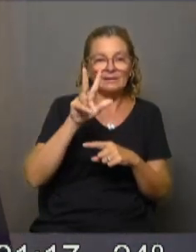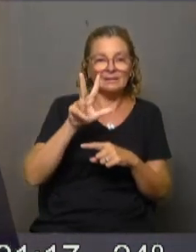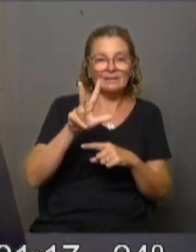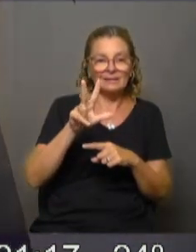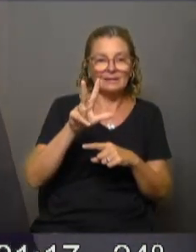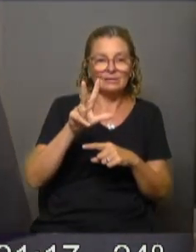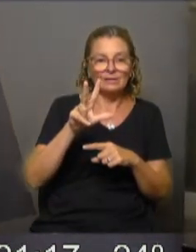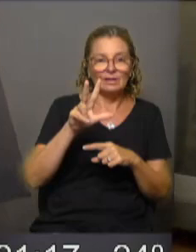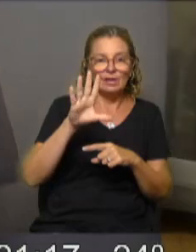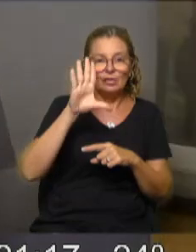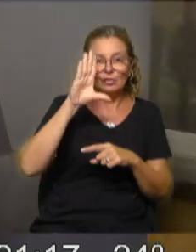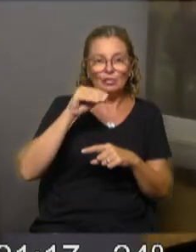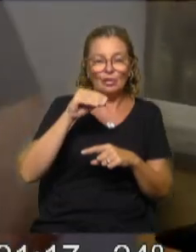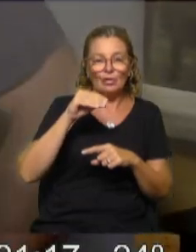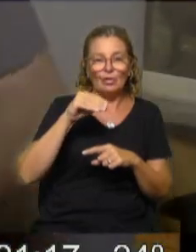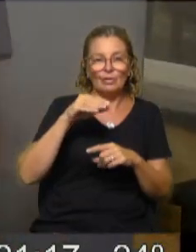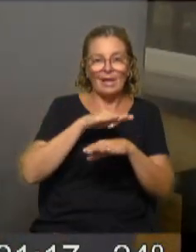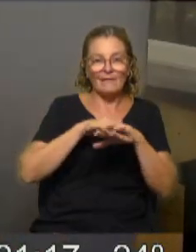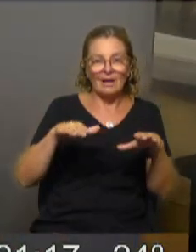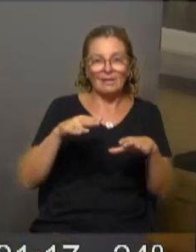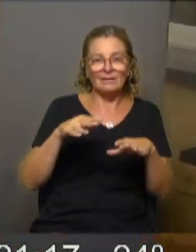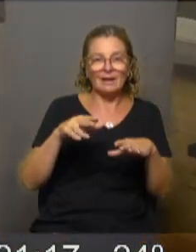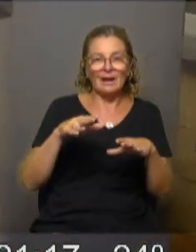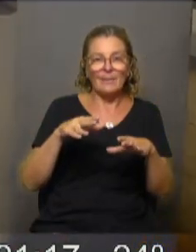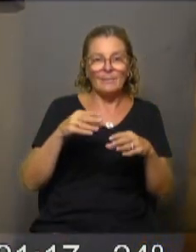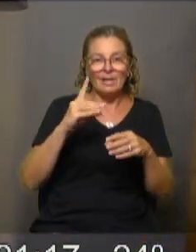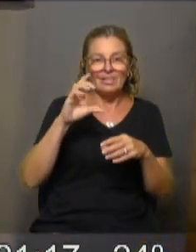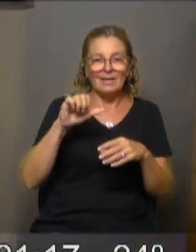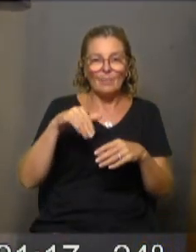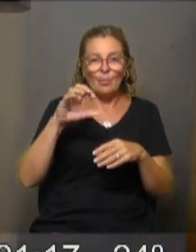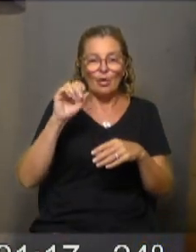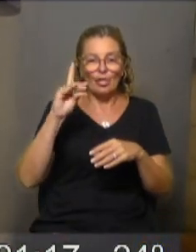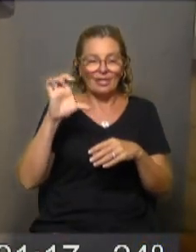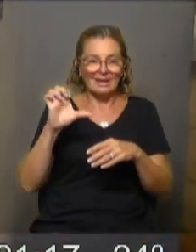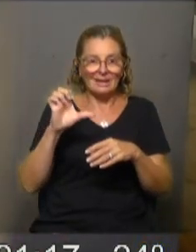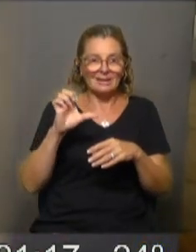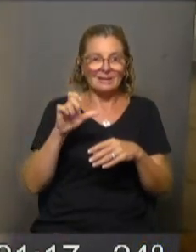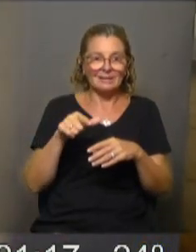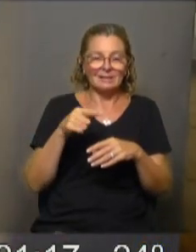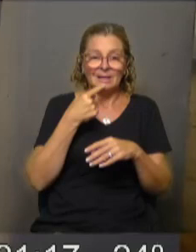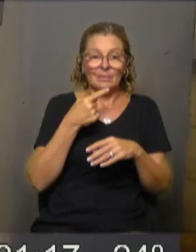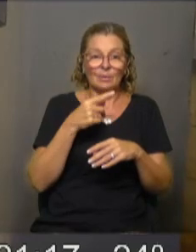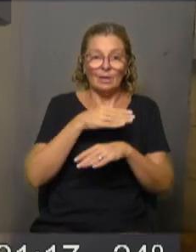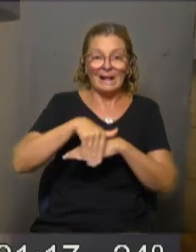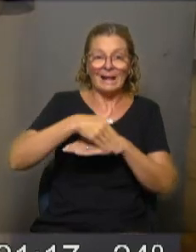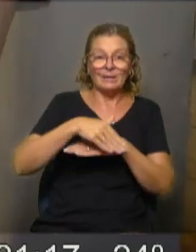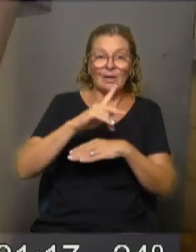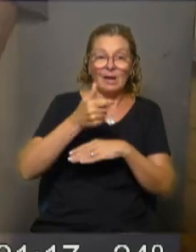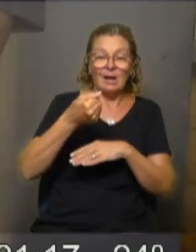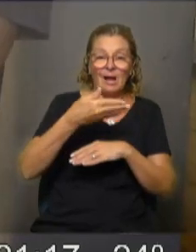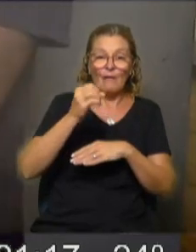23:59, resto de la noche, DJ, barras, la gente de Modé ahí para recibirles y digamos la dirección es